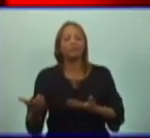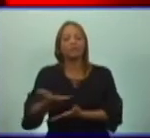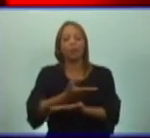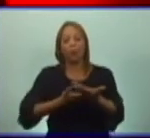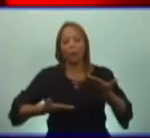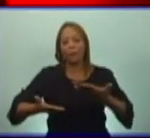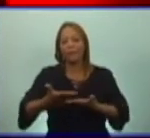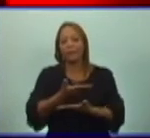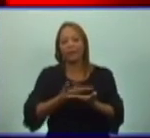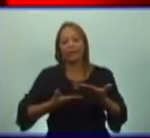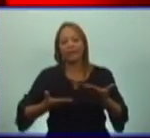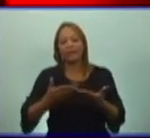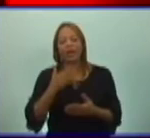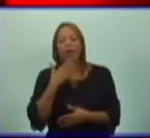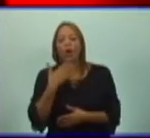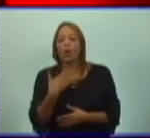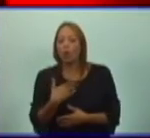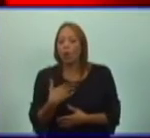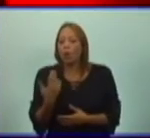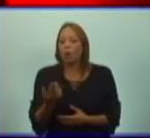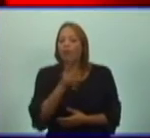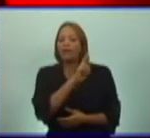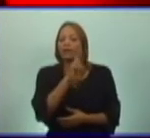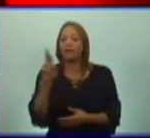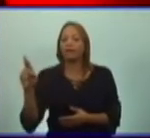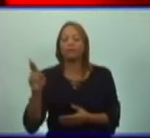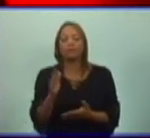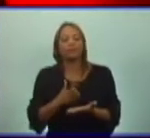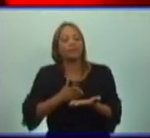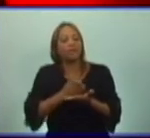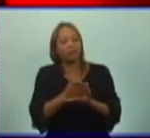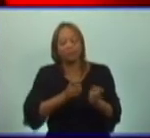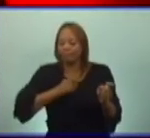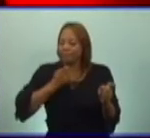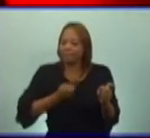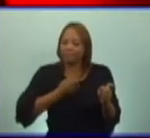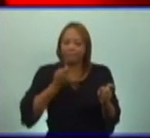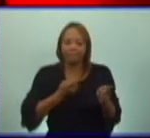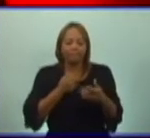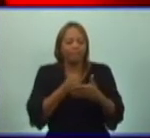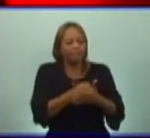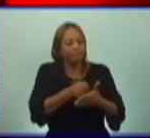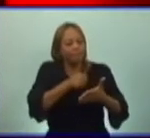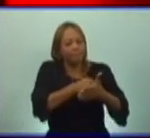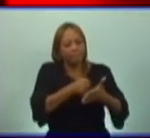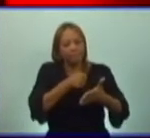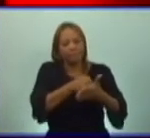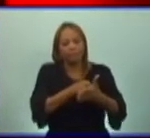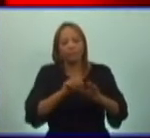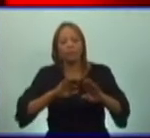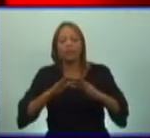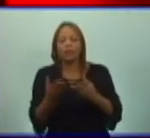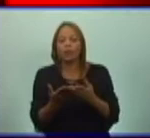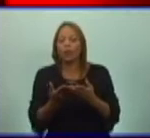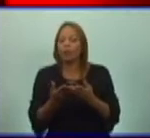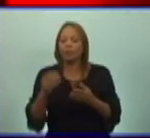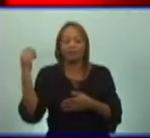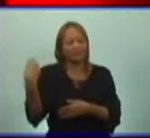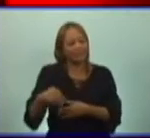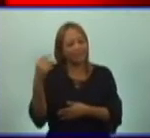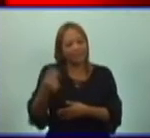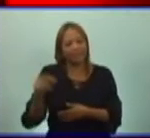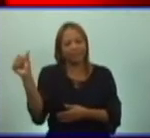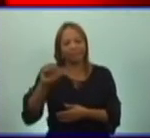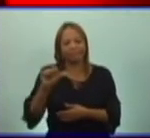compartir cómo la revolución siguió combatiendo y enfrentándose a las agresiones